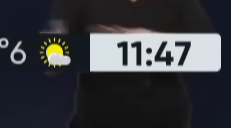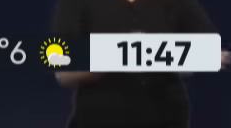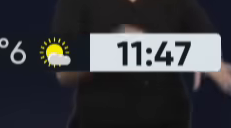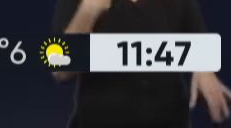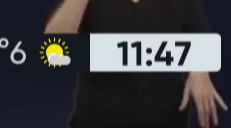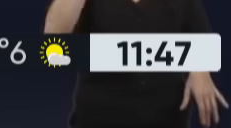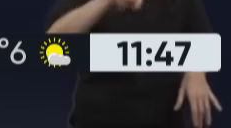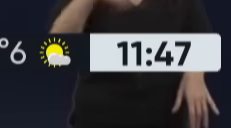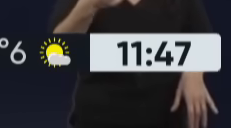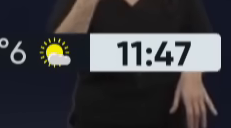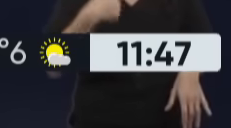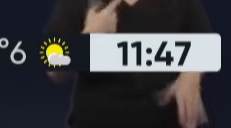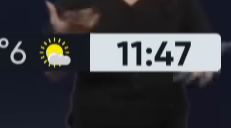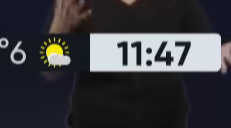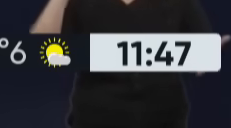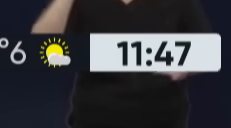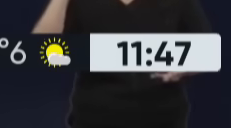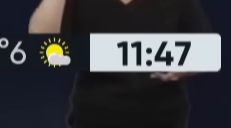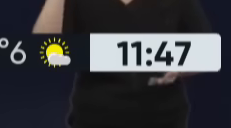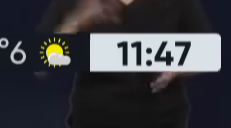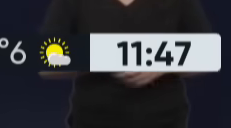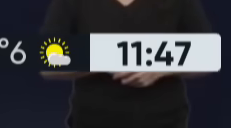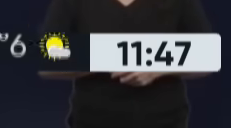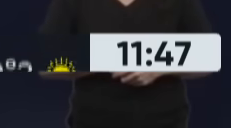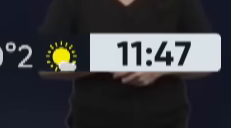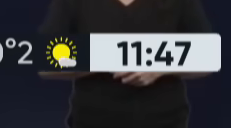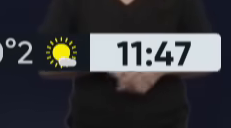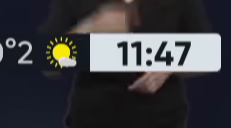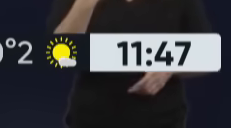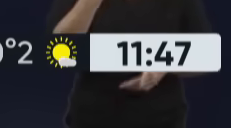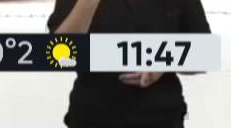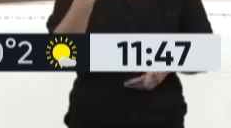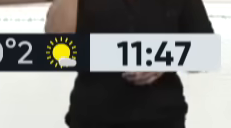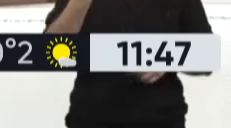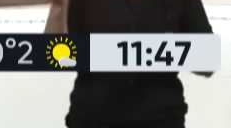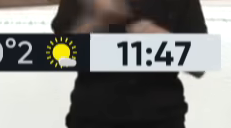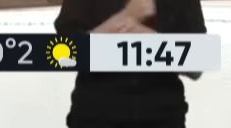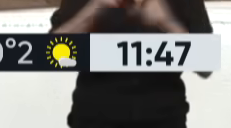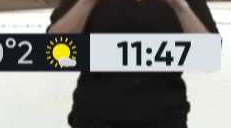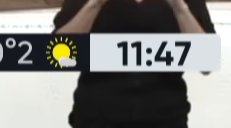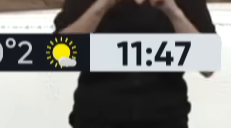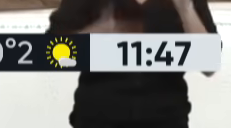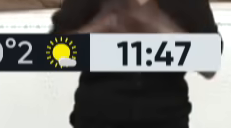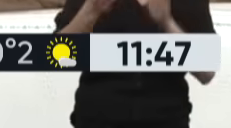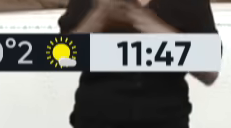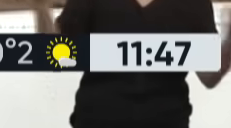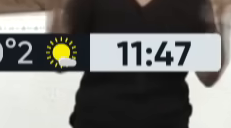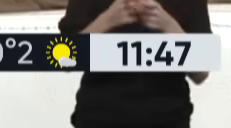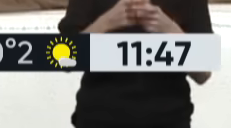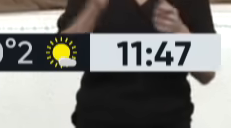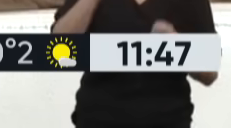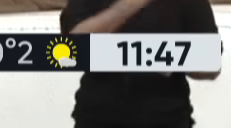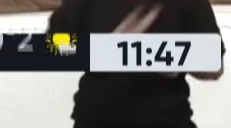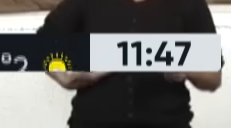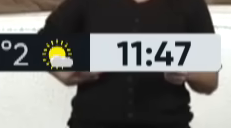¿cuál era la otra pregunta que me habías hecho? Perdóname. Te pregunto primero si está la fecha de la audiencia con los trabajadores del Garrahan. Y la segunda pregunta,